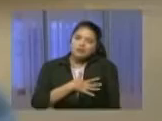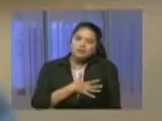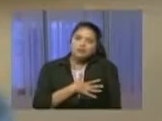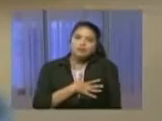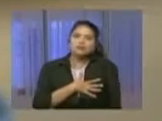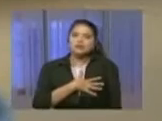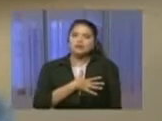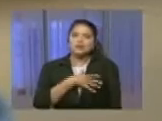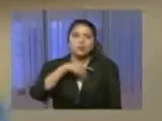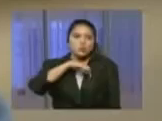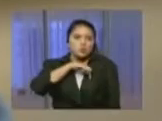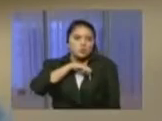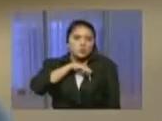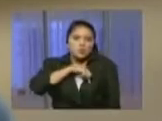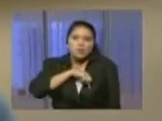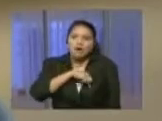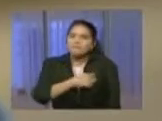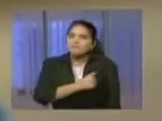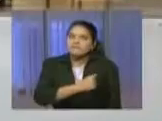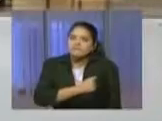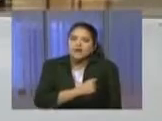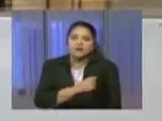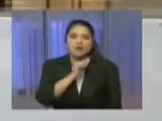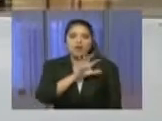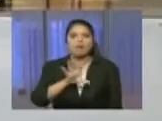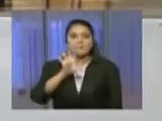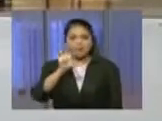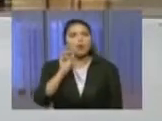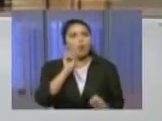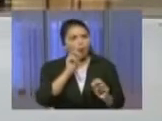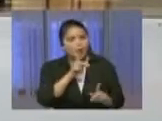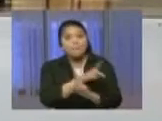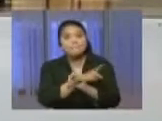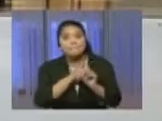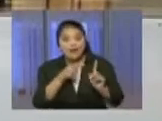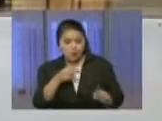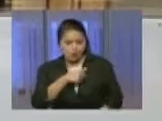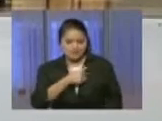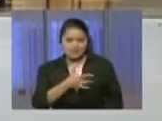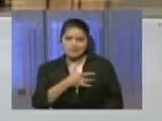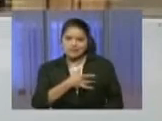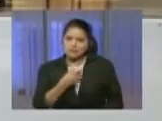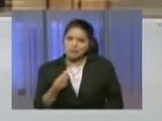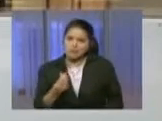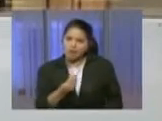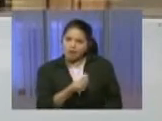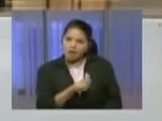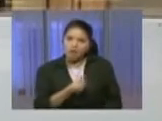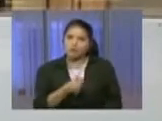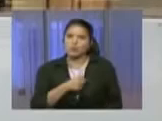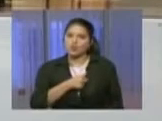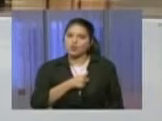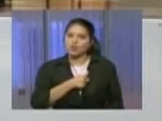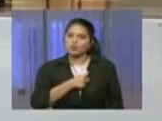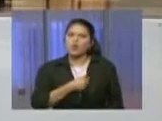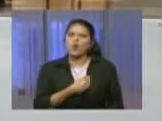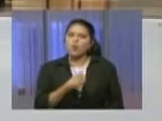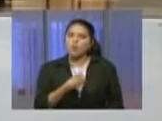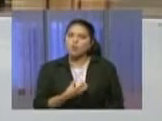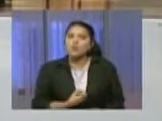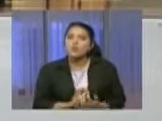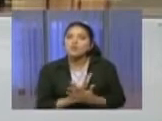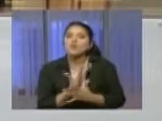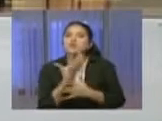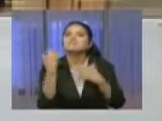lo más profundo el amor a la patria válido pero convierte ese sentimiento en acción